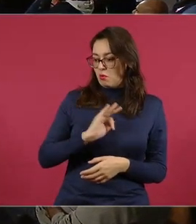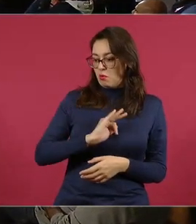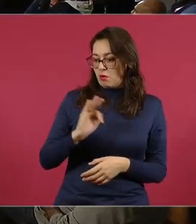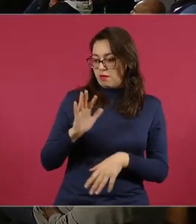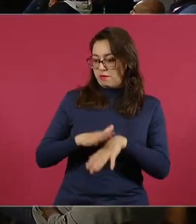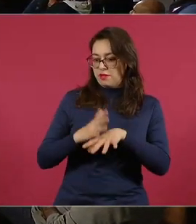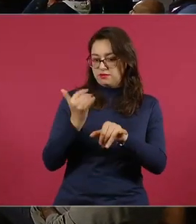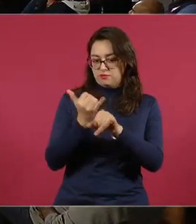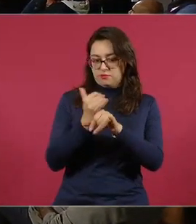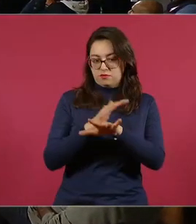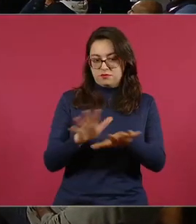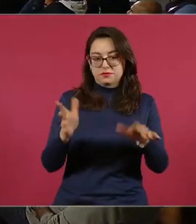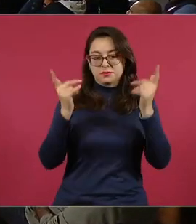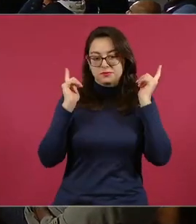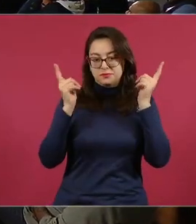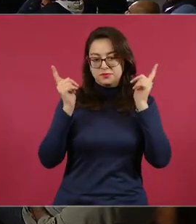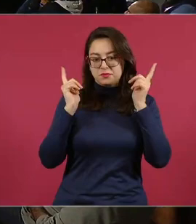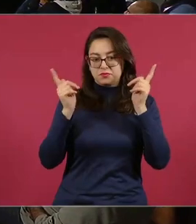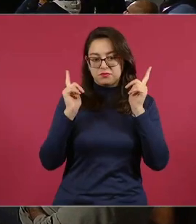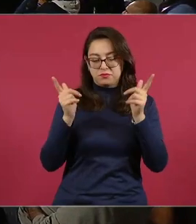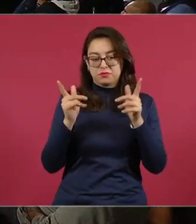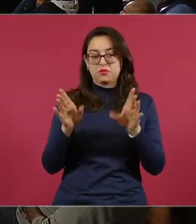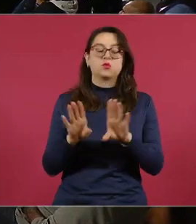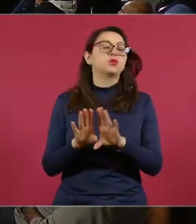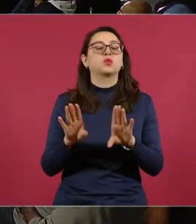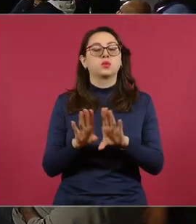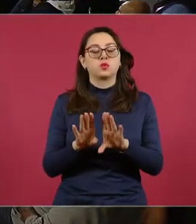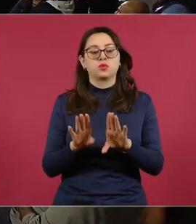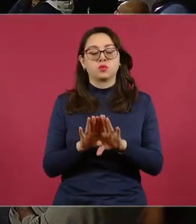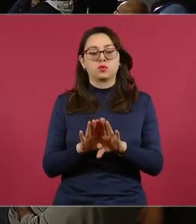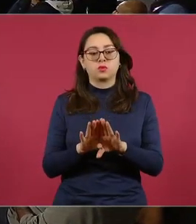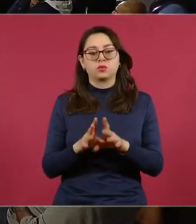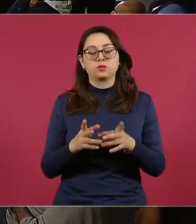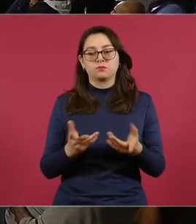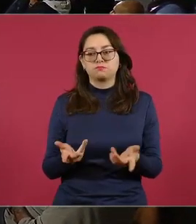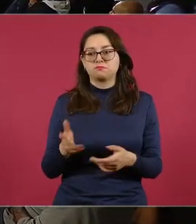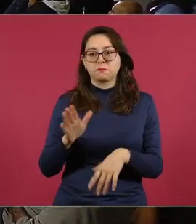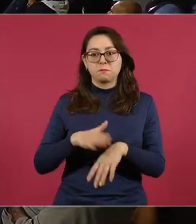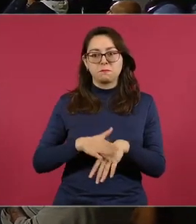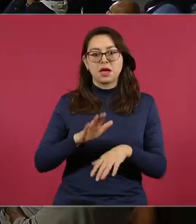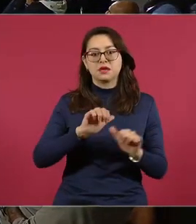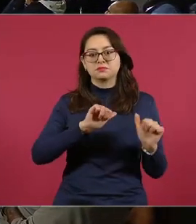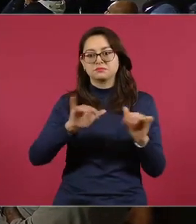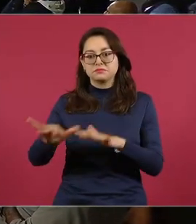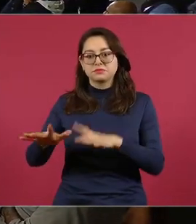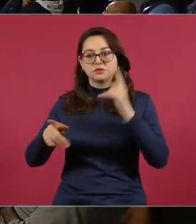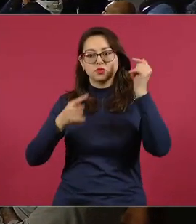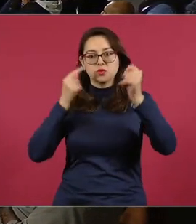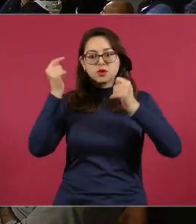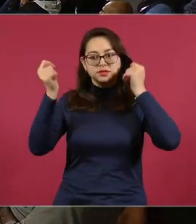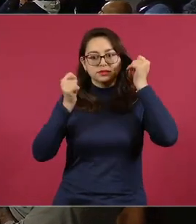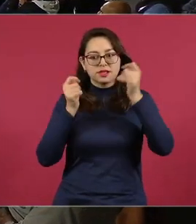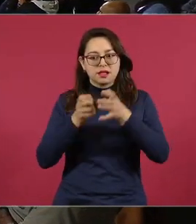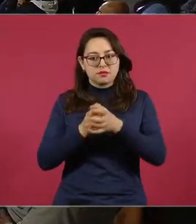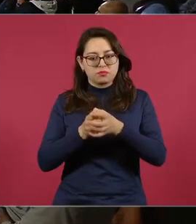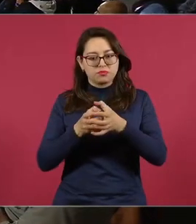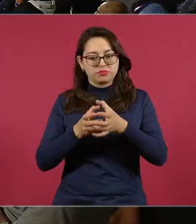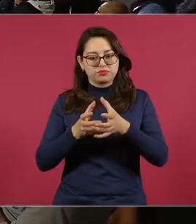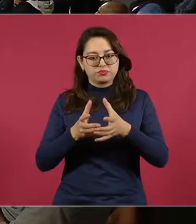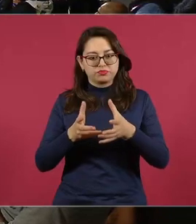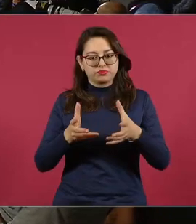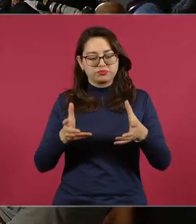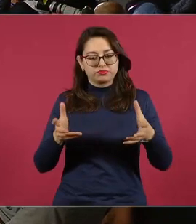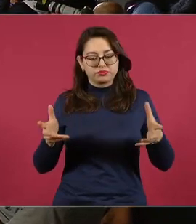eso, cómo están creciendo los visitantes a Chichén Itzá, a Tulum, a todo lo